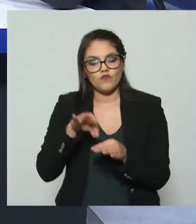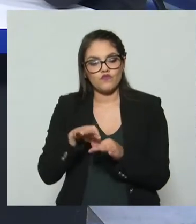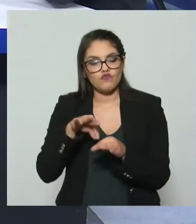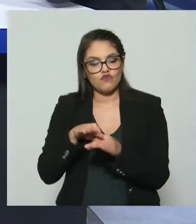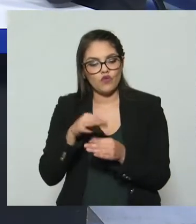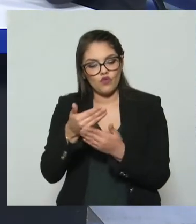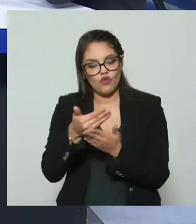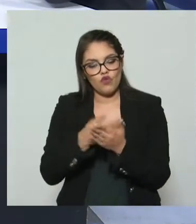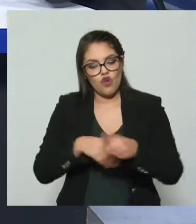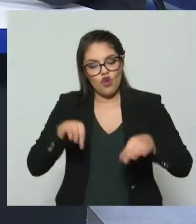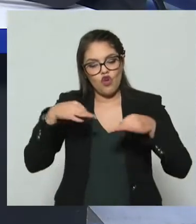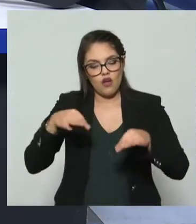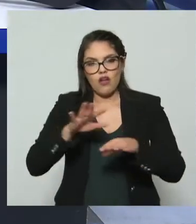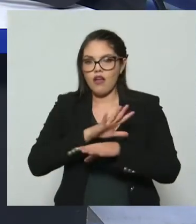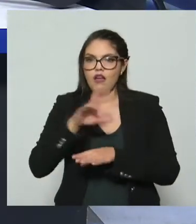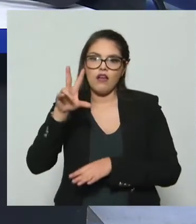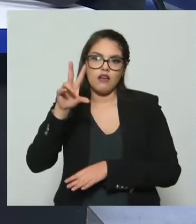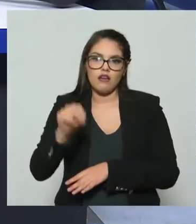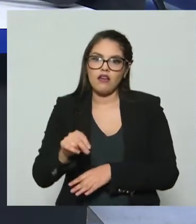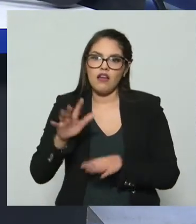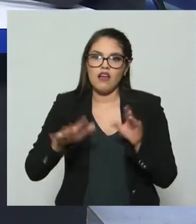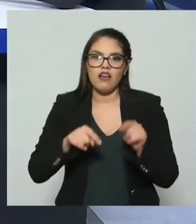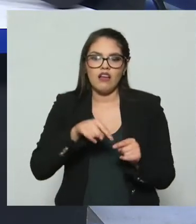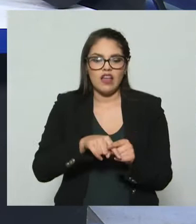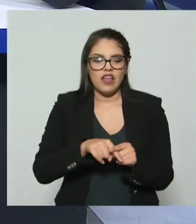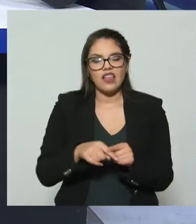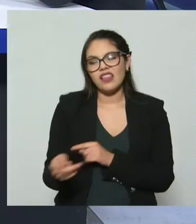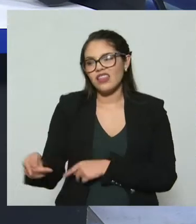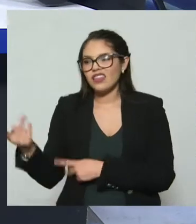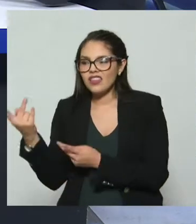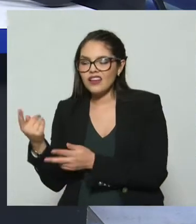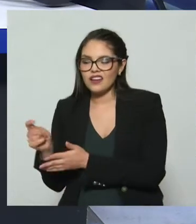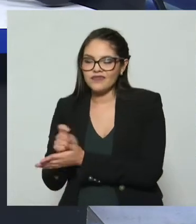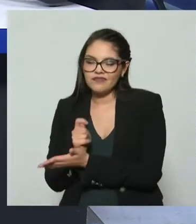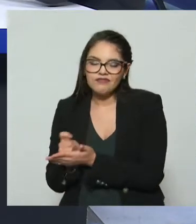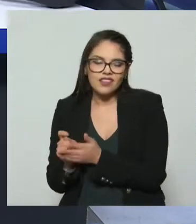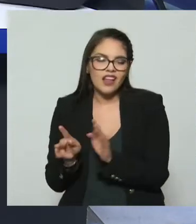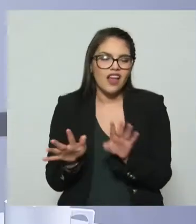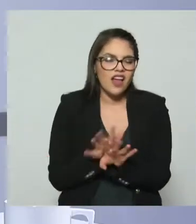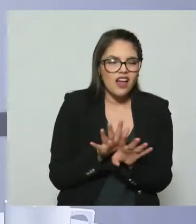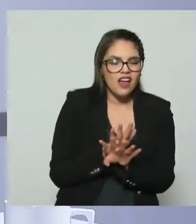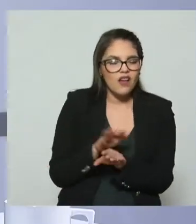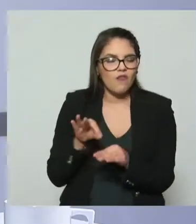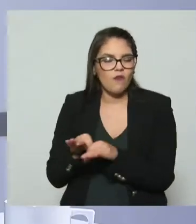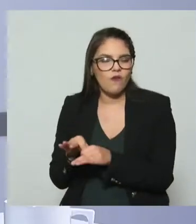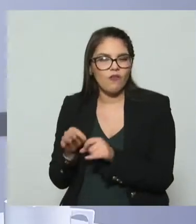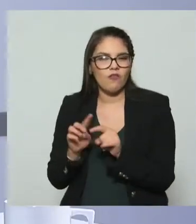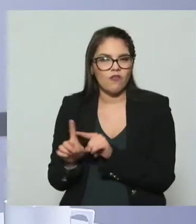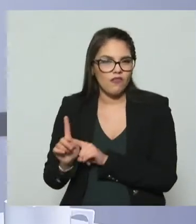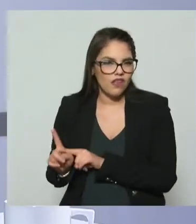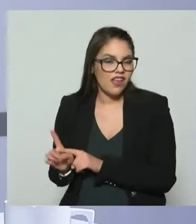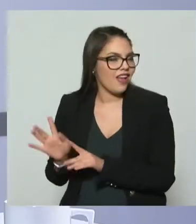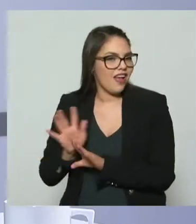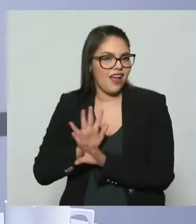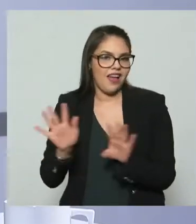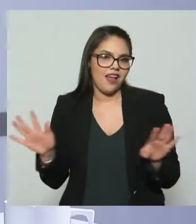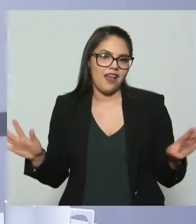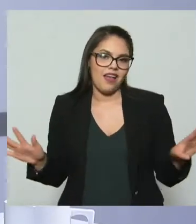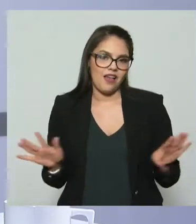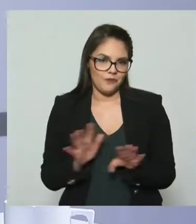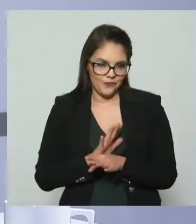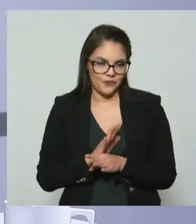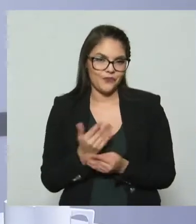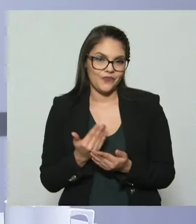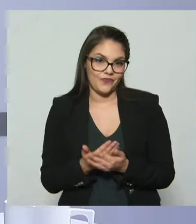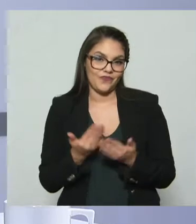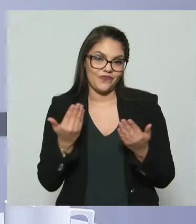que llevaba clientelar, a ganar, clientelar, que llevaba a ganar una elección en una colonia,